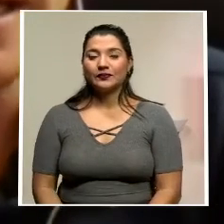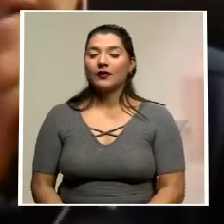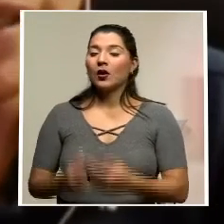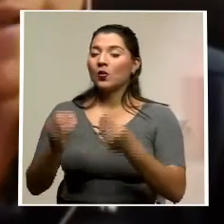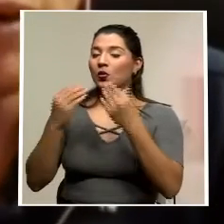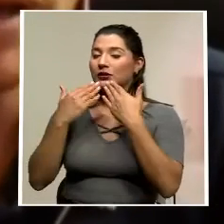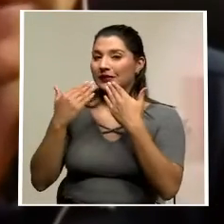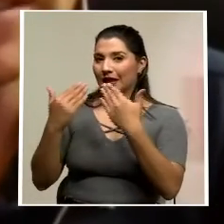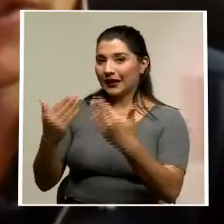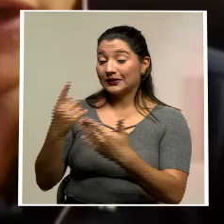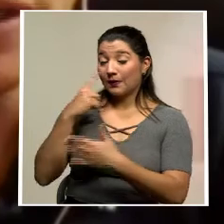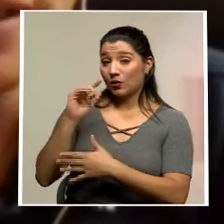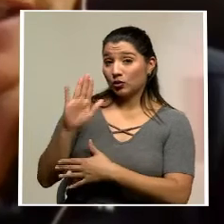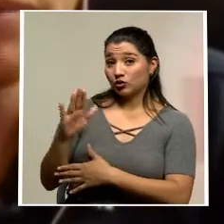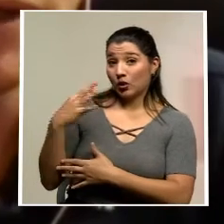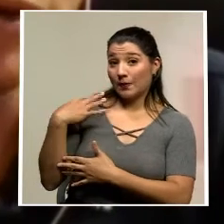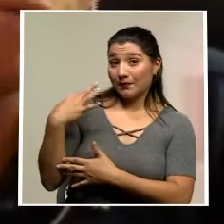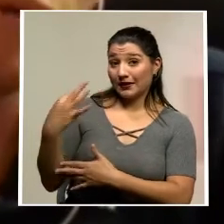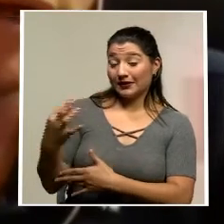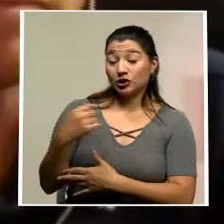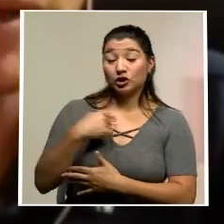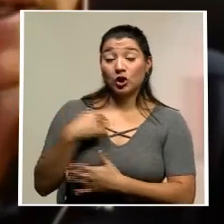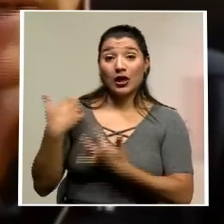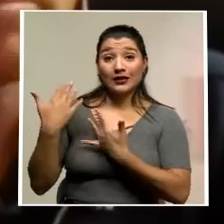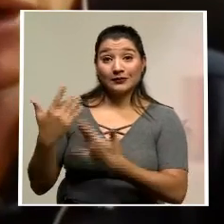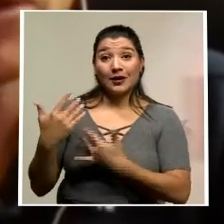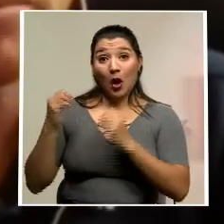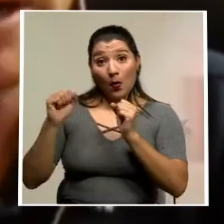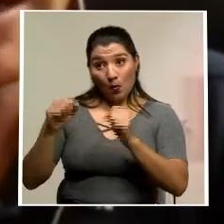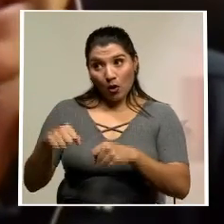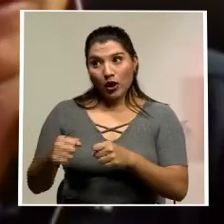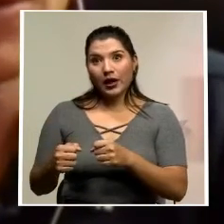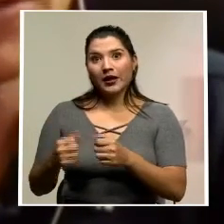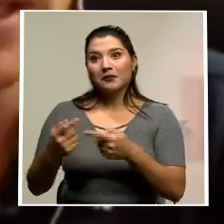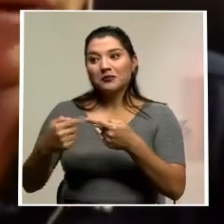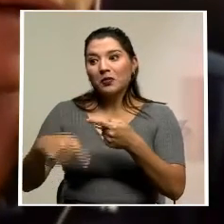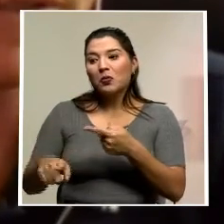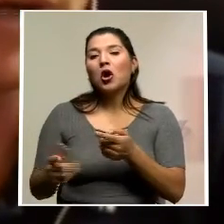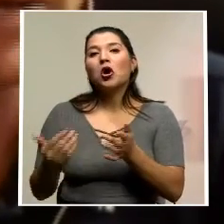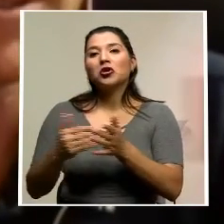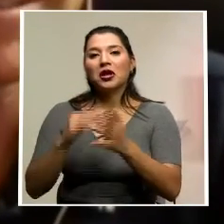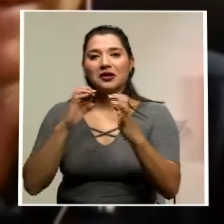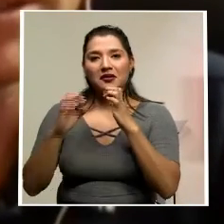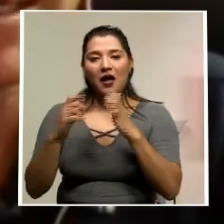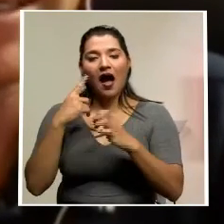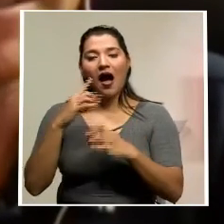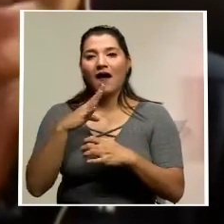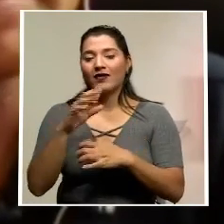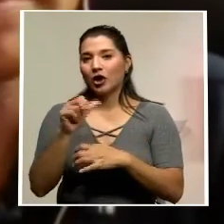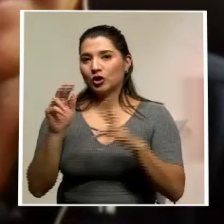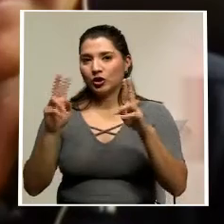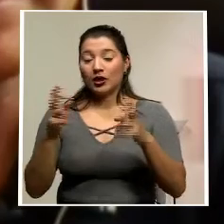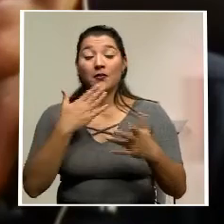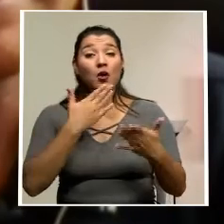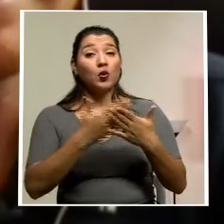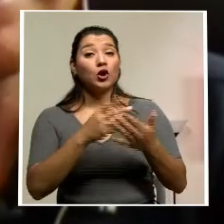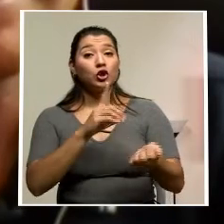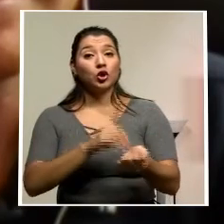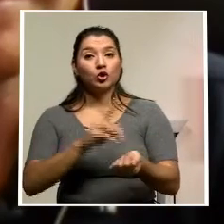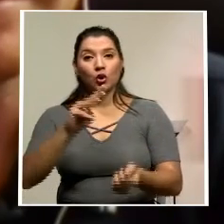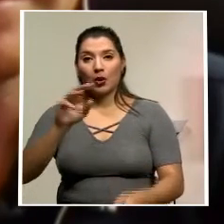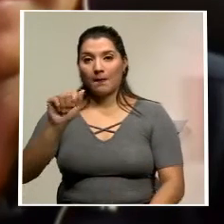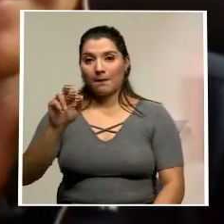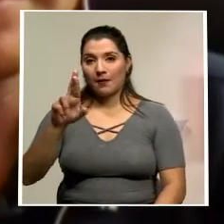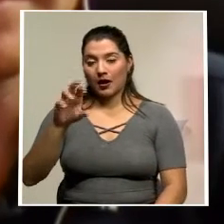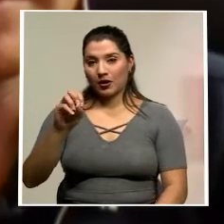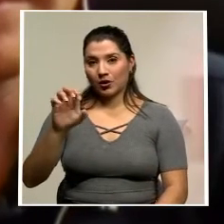Muchas gracias por la invitación y espero poder venir pronto para hablar de otros temas relacionados. Buenísimo. Gracias. El doctor